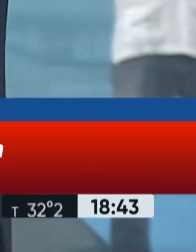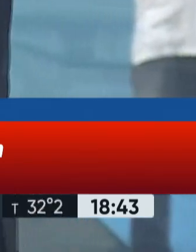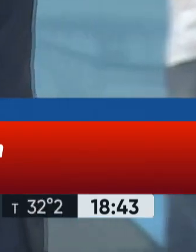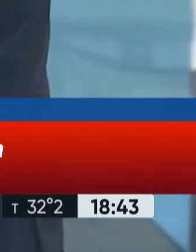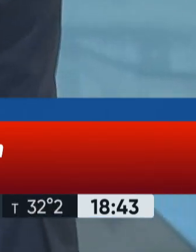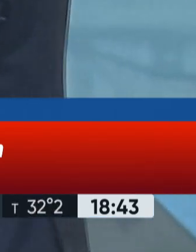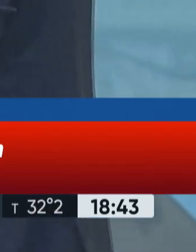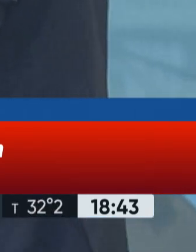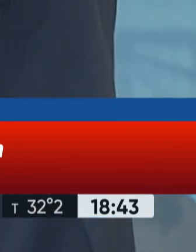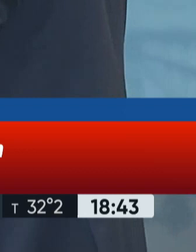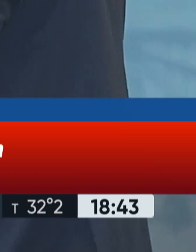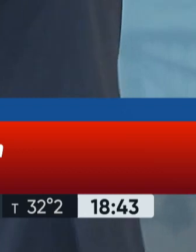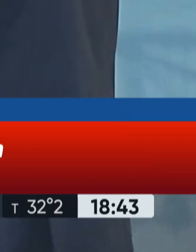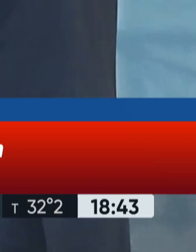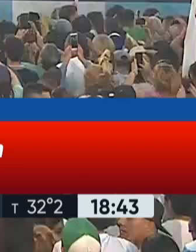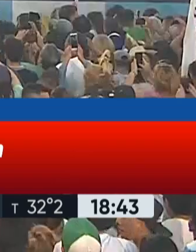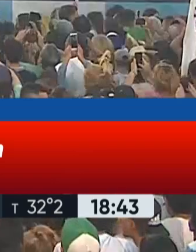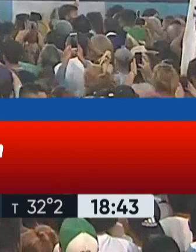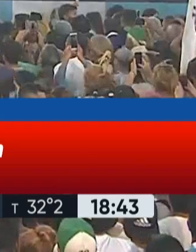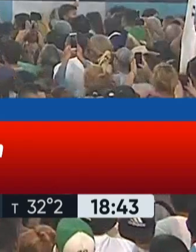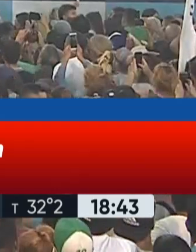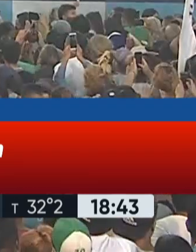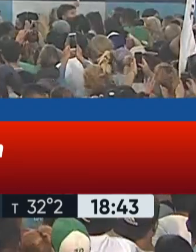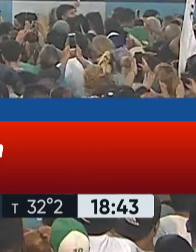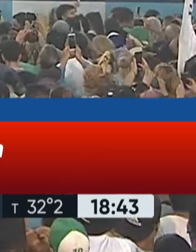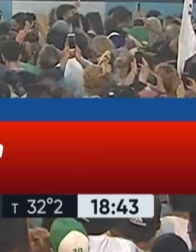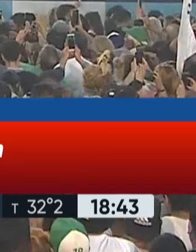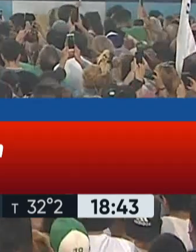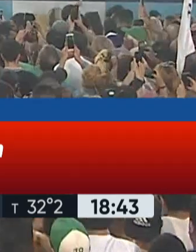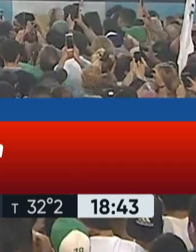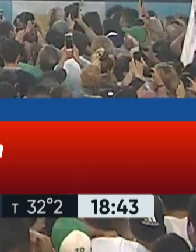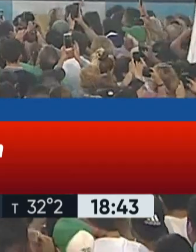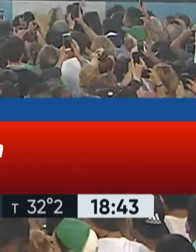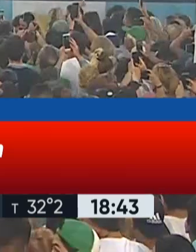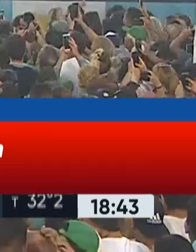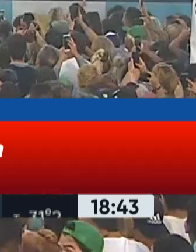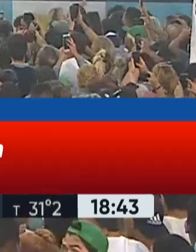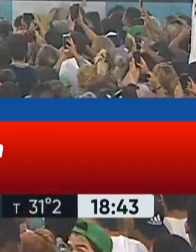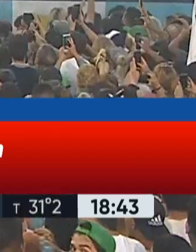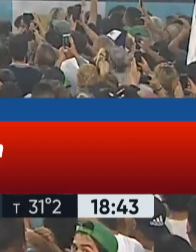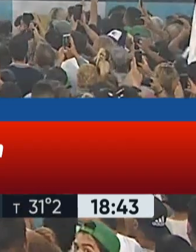Néstor vive en cada uno de nosotros y cada uno de nosotras. Miren,